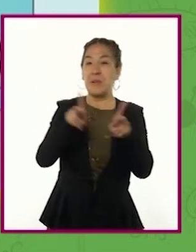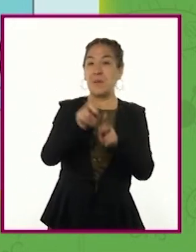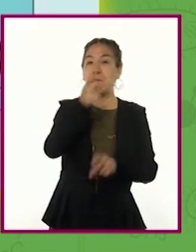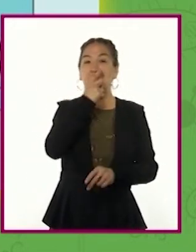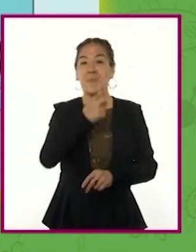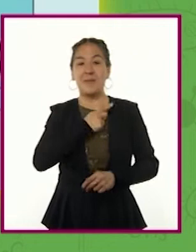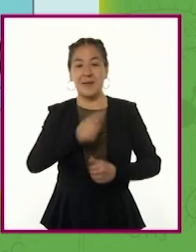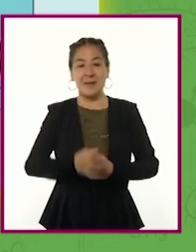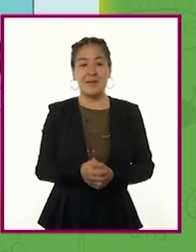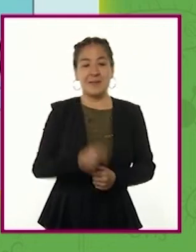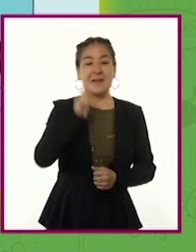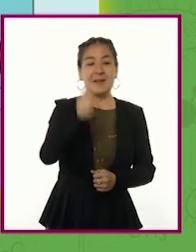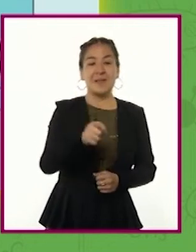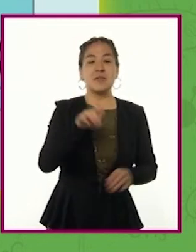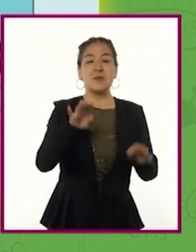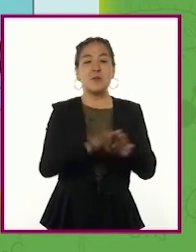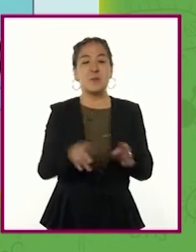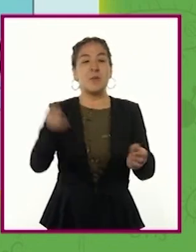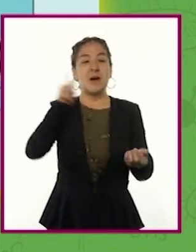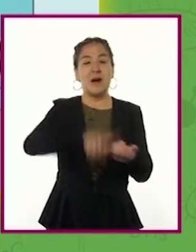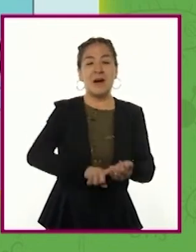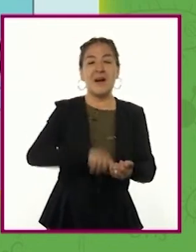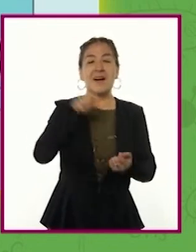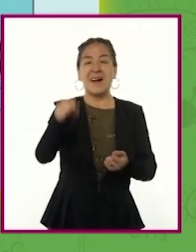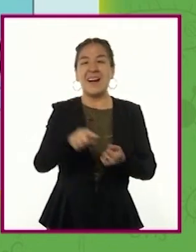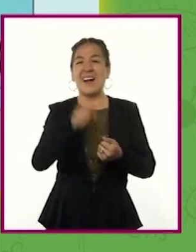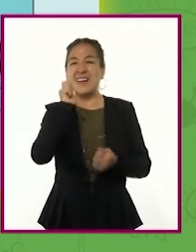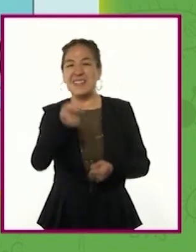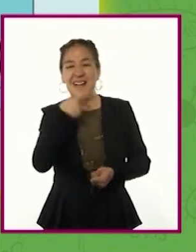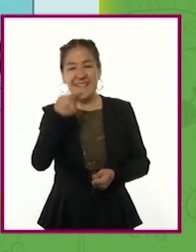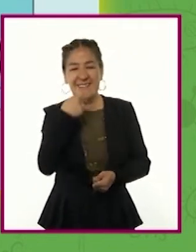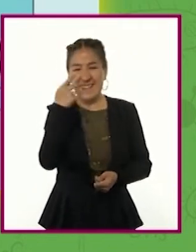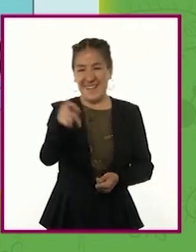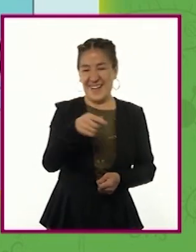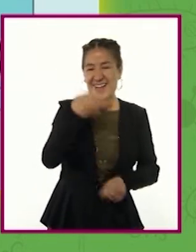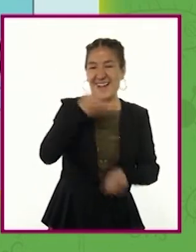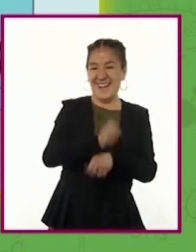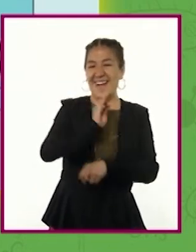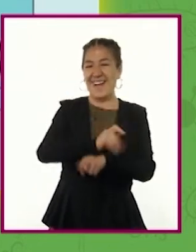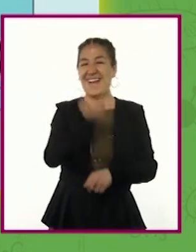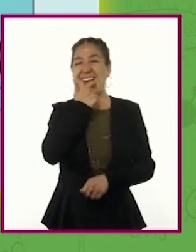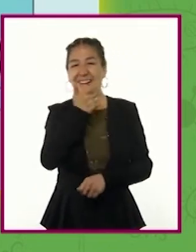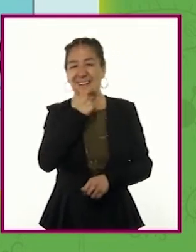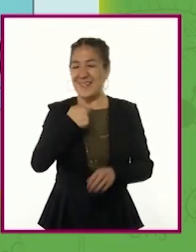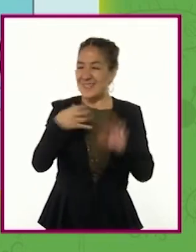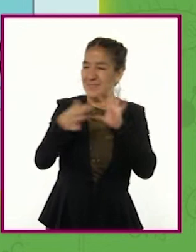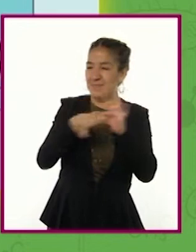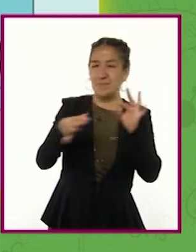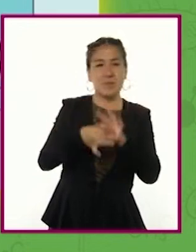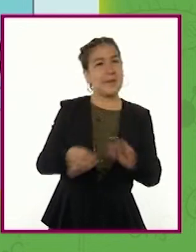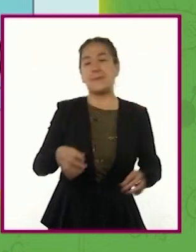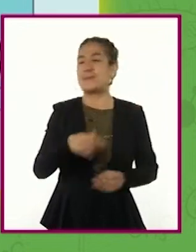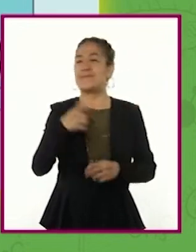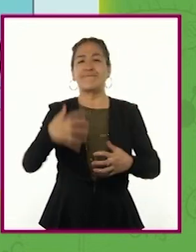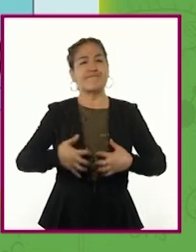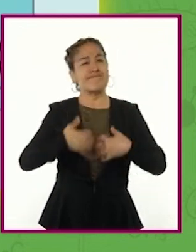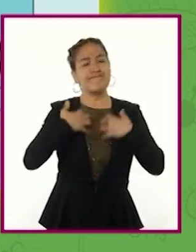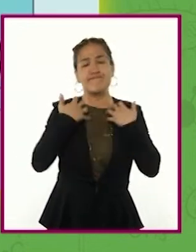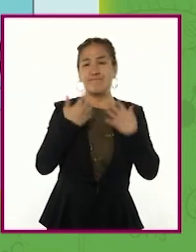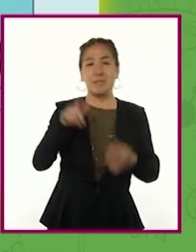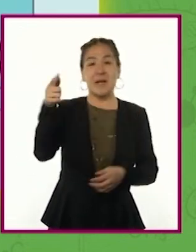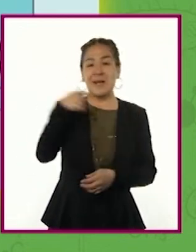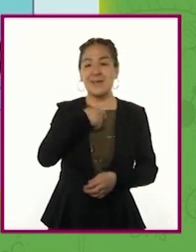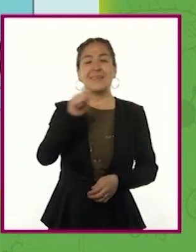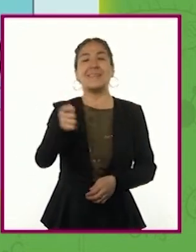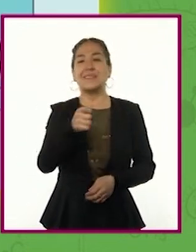platiqué sobre todo esto, él se echó a reír. Me sentí apenado y molesto por su reacción. Sin embargo, me explicó que